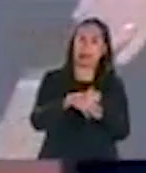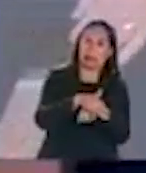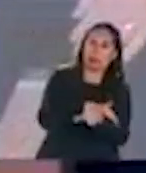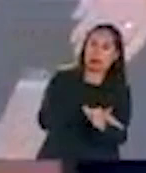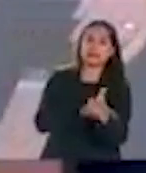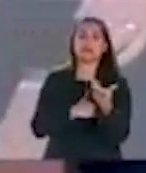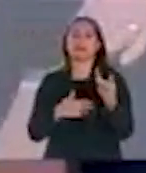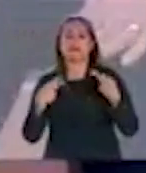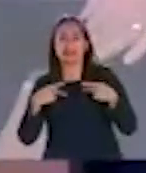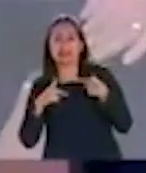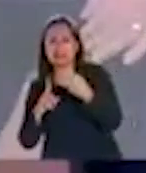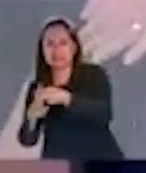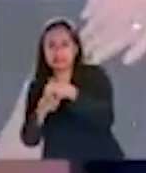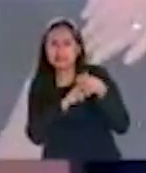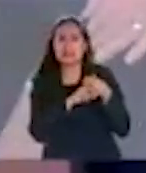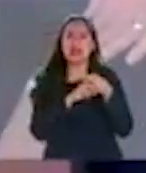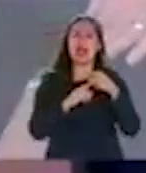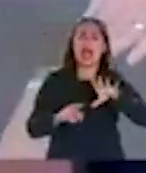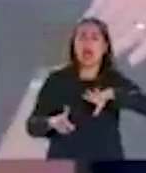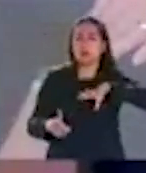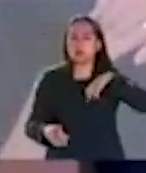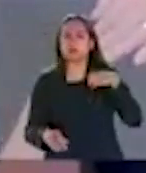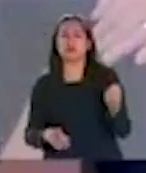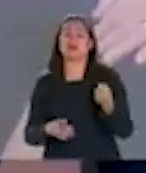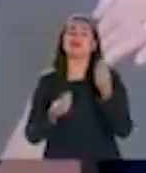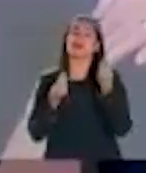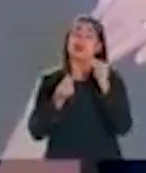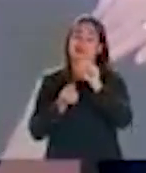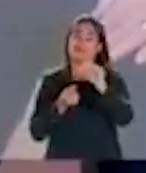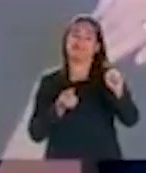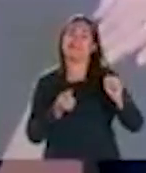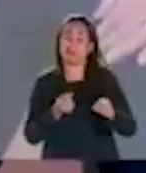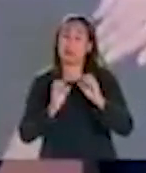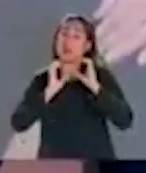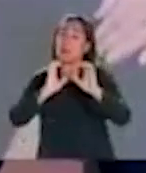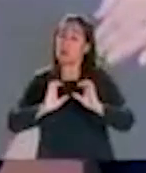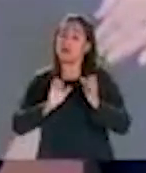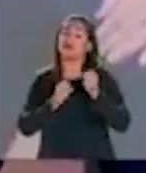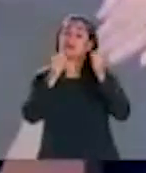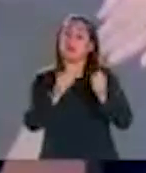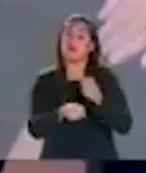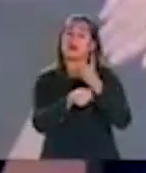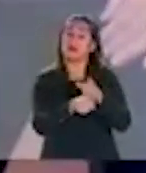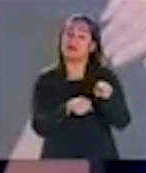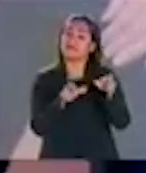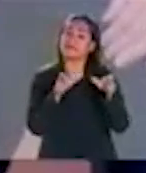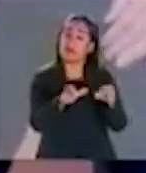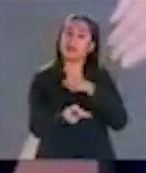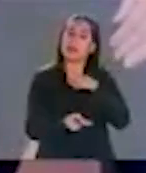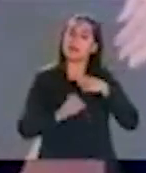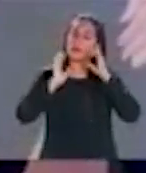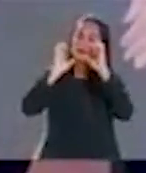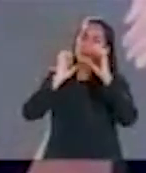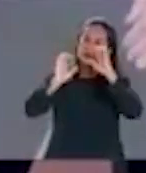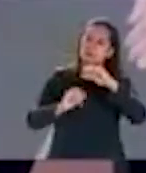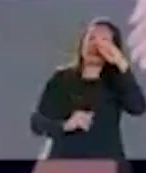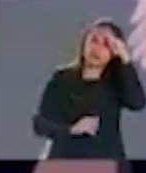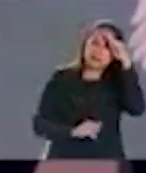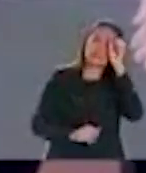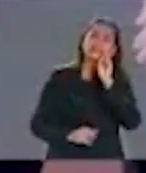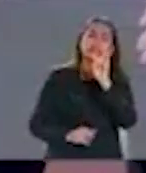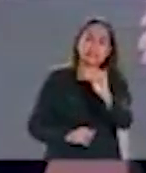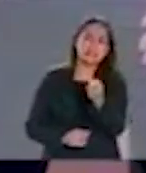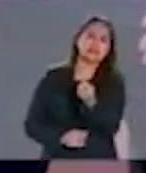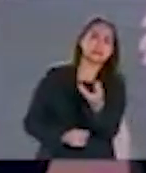implica abusos implica vulnerar también nuestra propia seguridad por eso tenemos que encontrar un buen equilibrio entre el migrante que viene aquí